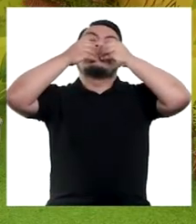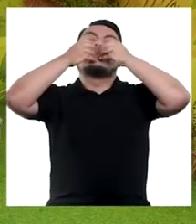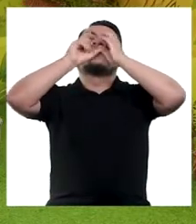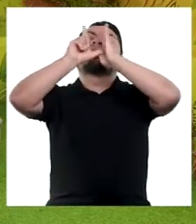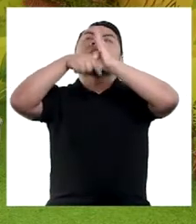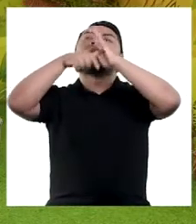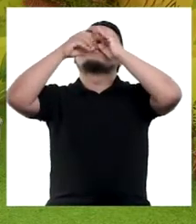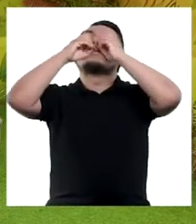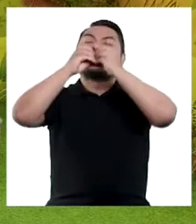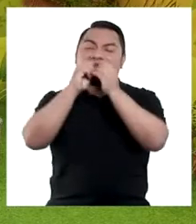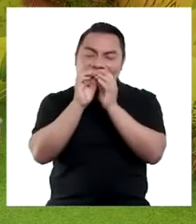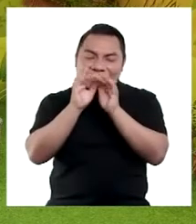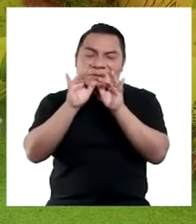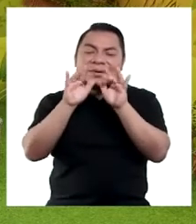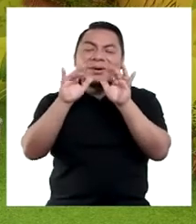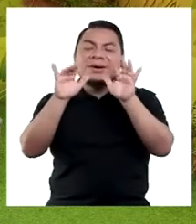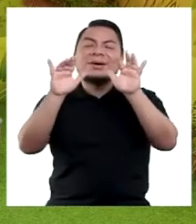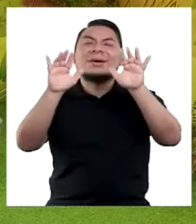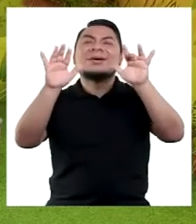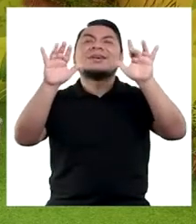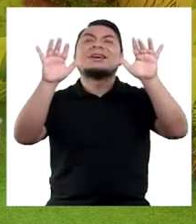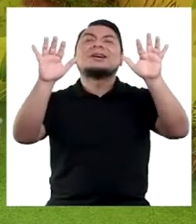y exhalan